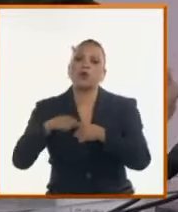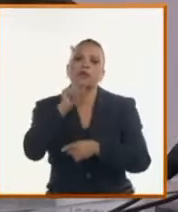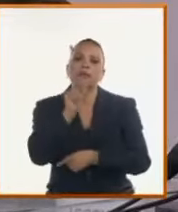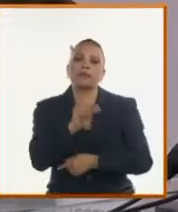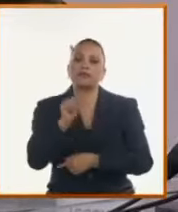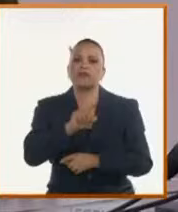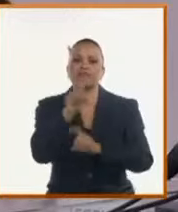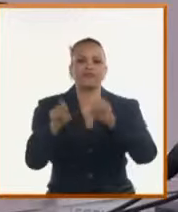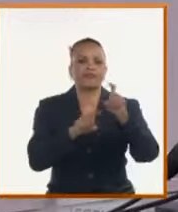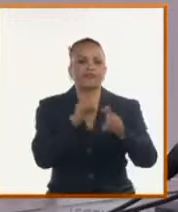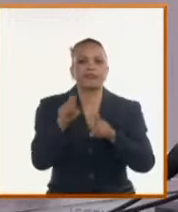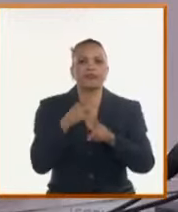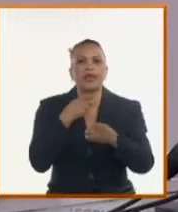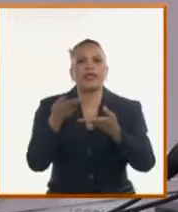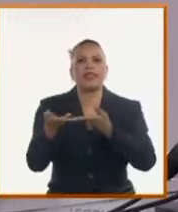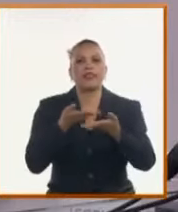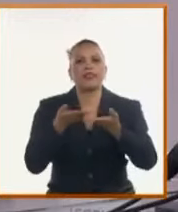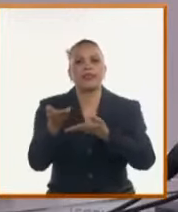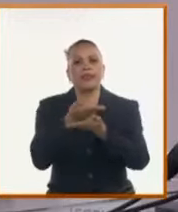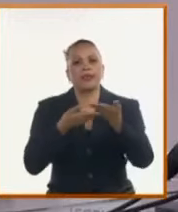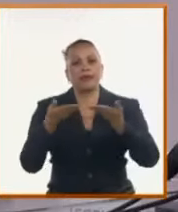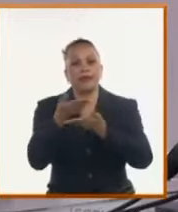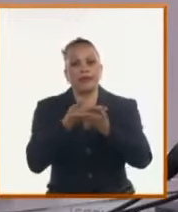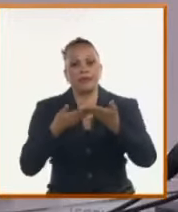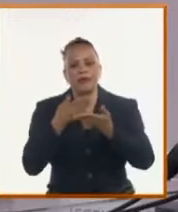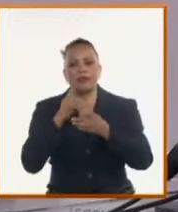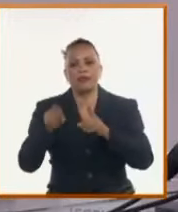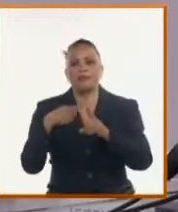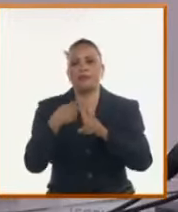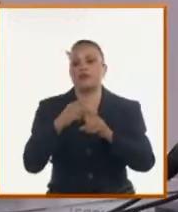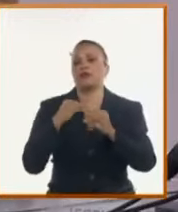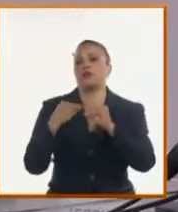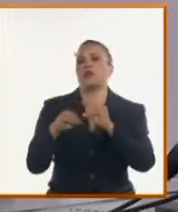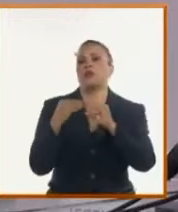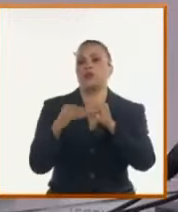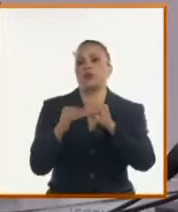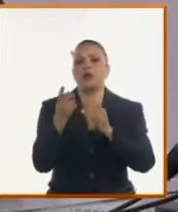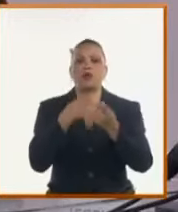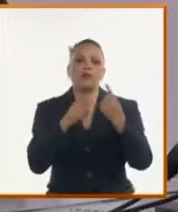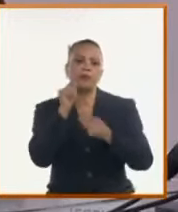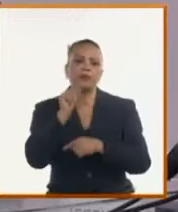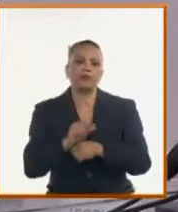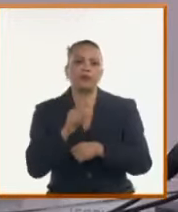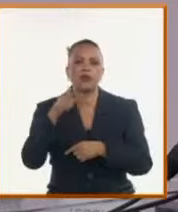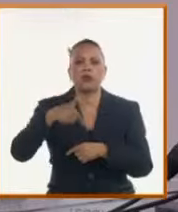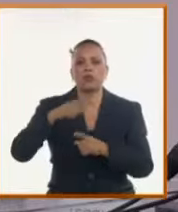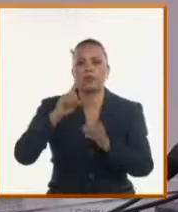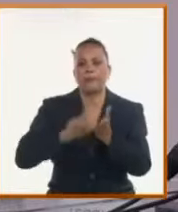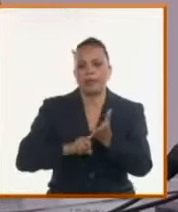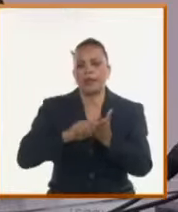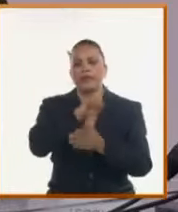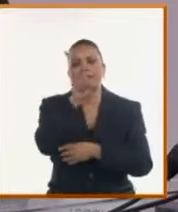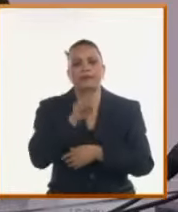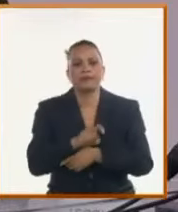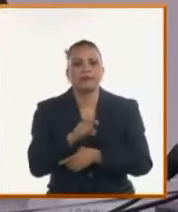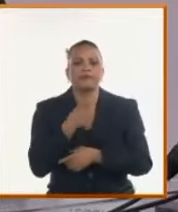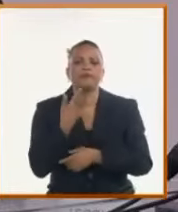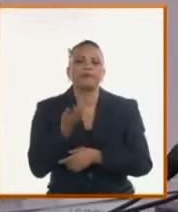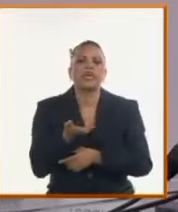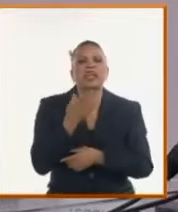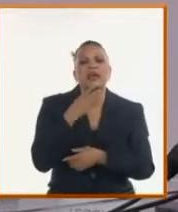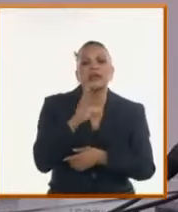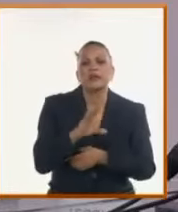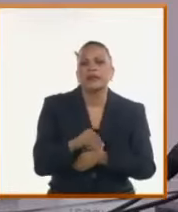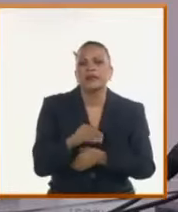tenemos desde el foro debate y desde el correo electrónico alguien que se presenta como JP pregunta y qué me dicen del tren de